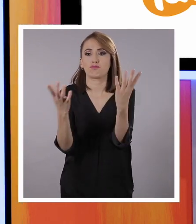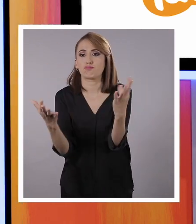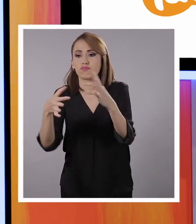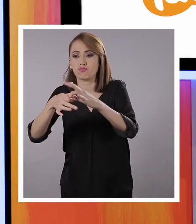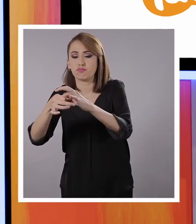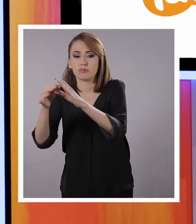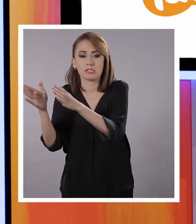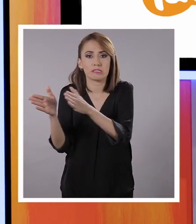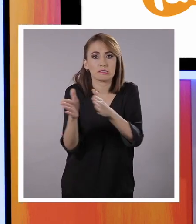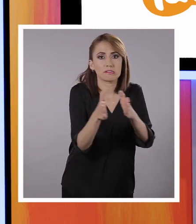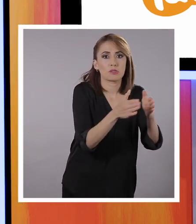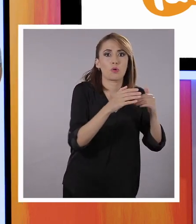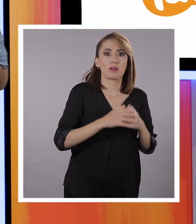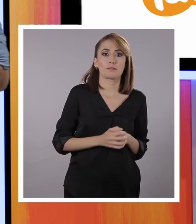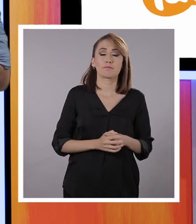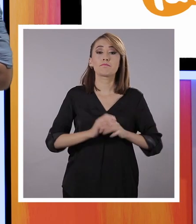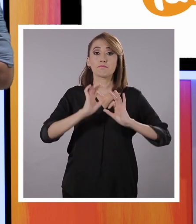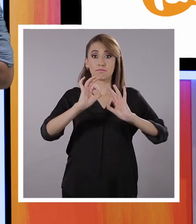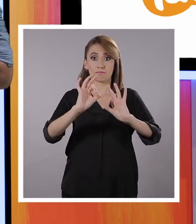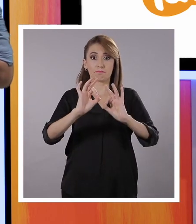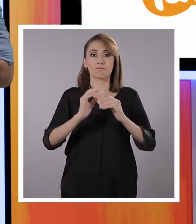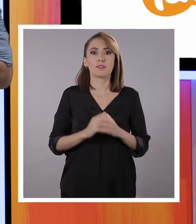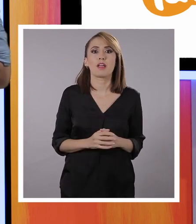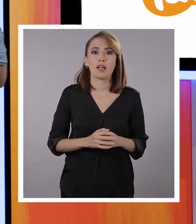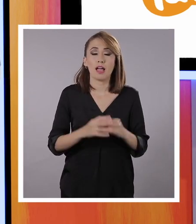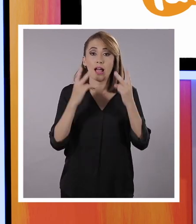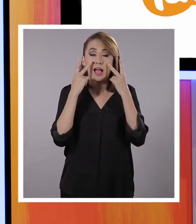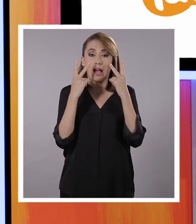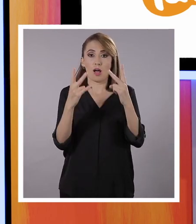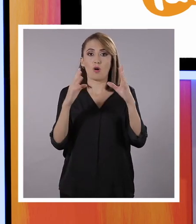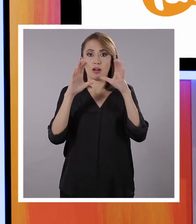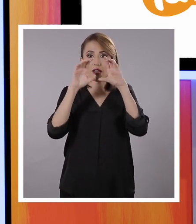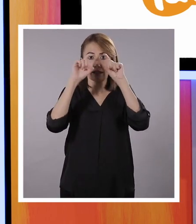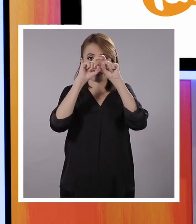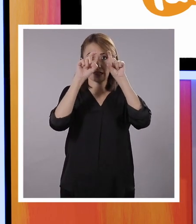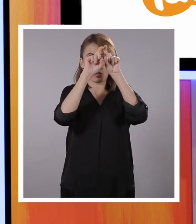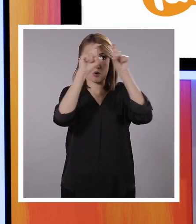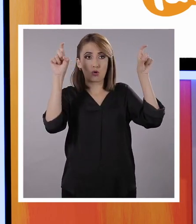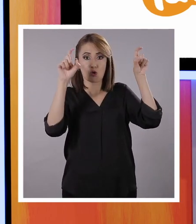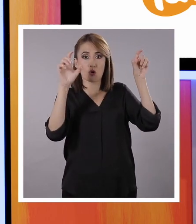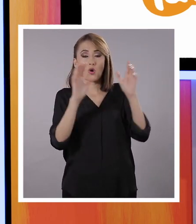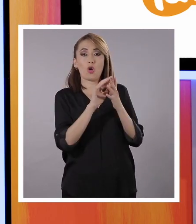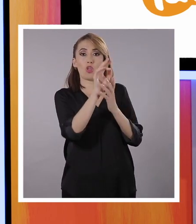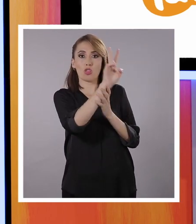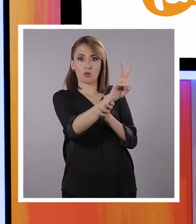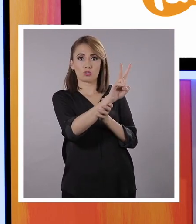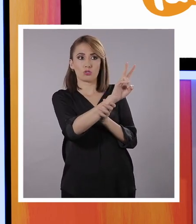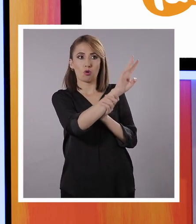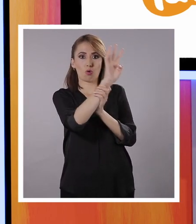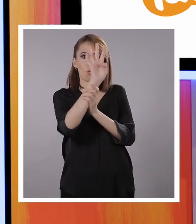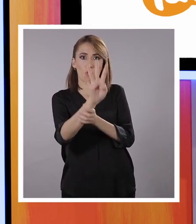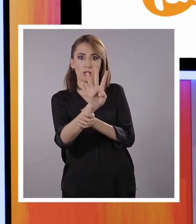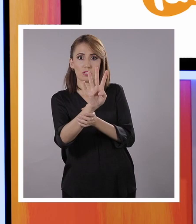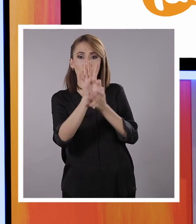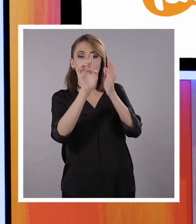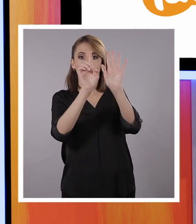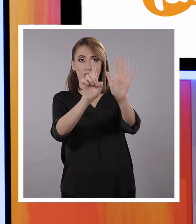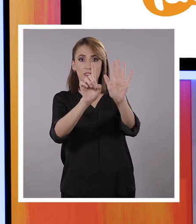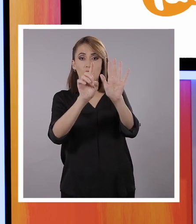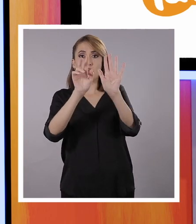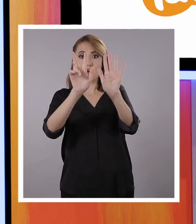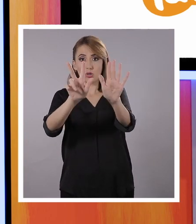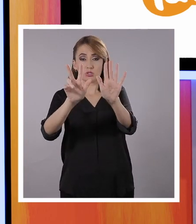multiplicación y división. ¿Ok? Perfecto. Analicemos este grupo de números. 2,